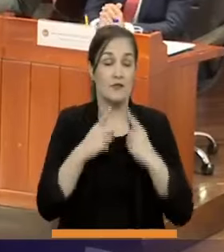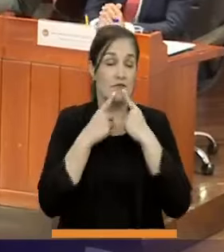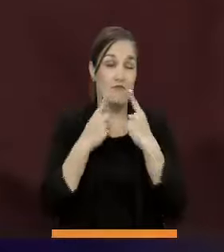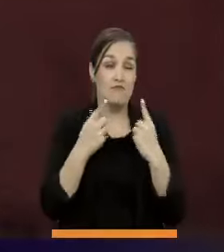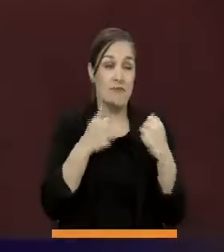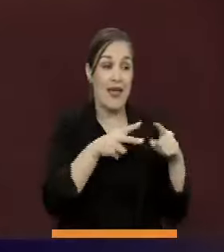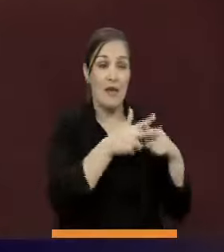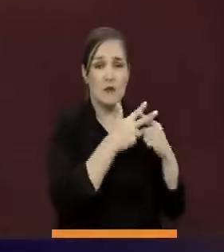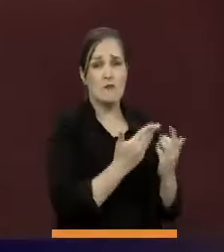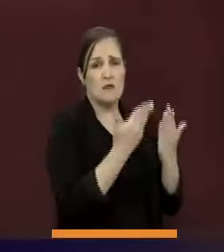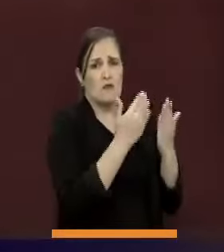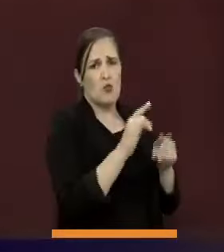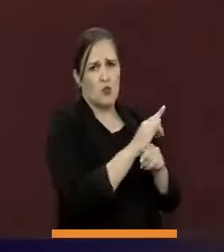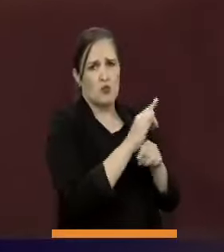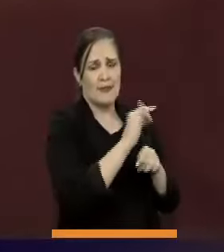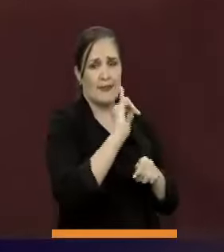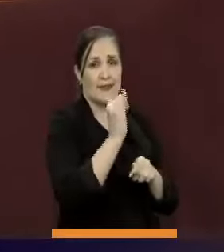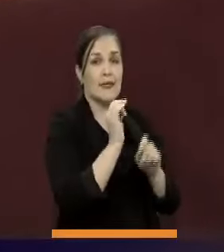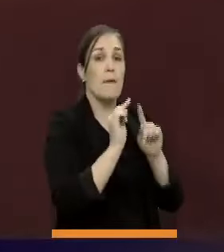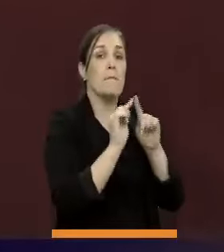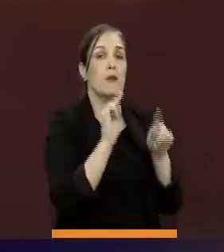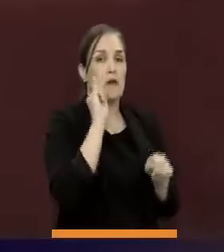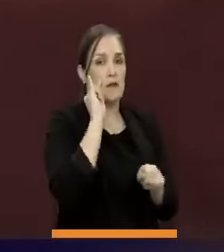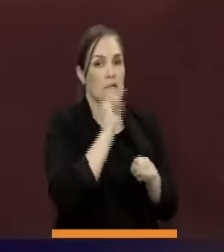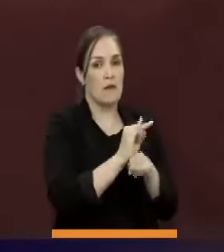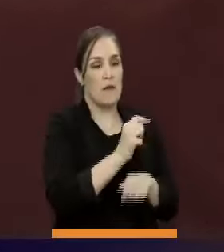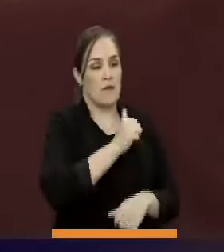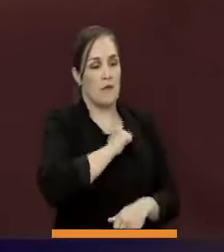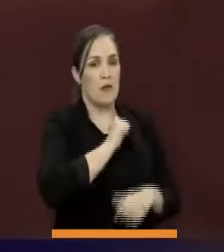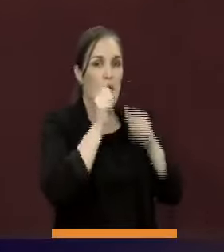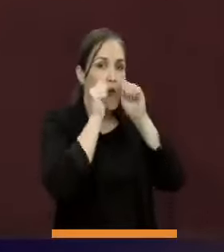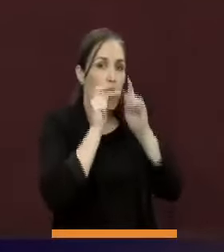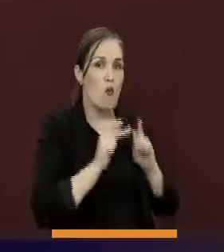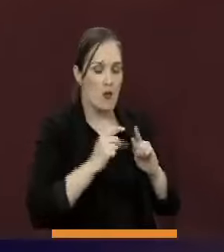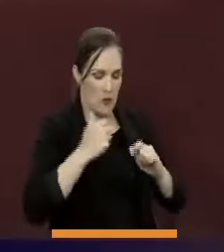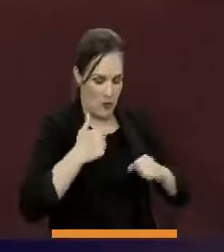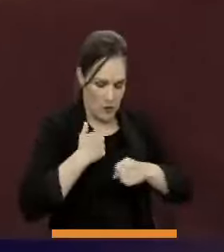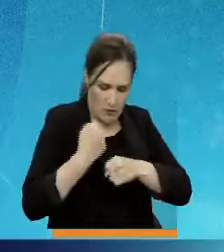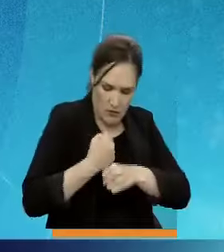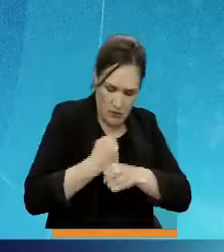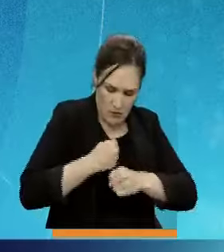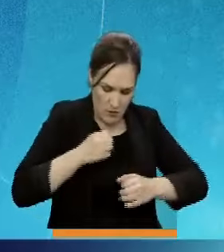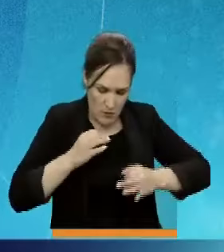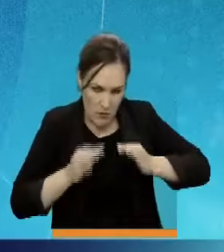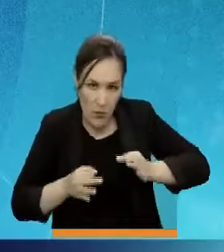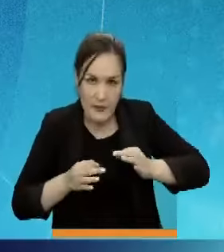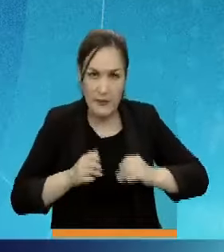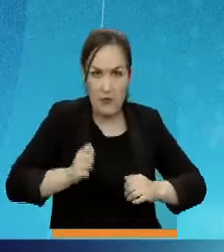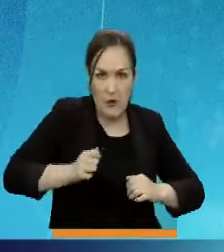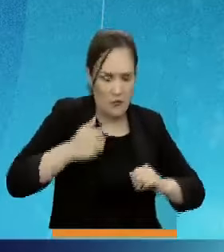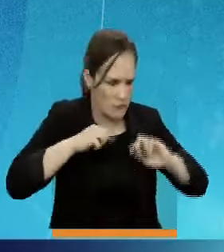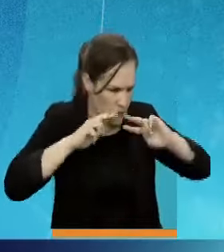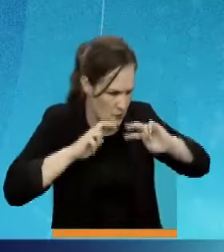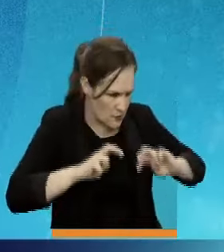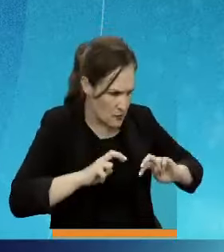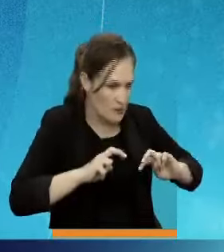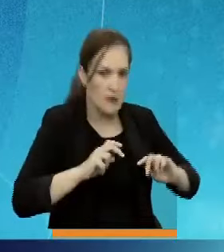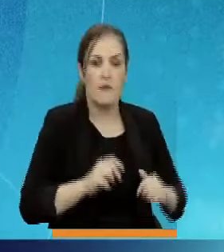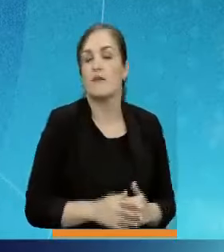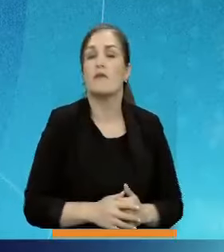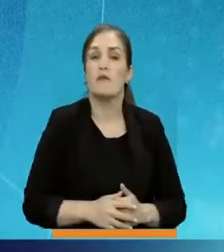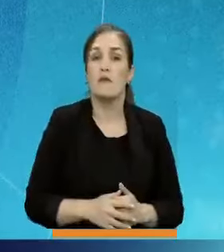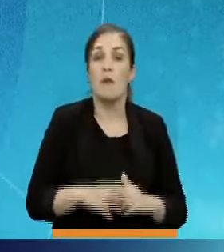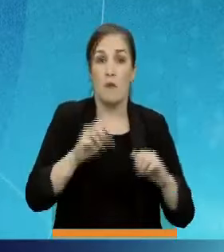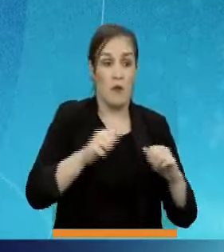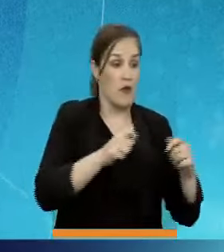se pueden usar siempre y cuando sean supervisadas por el operador jurídico. Se requiere que pueda ser